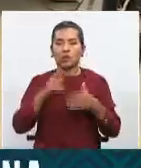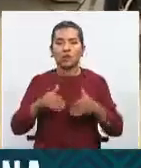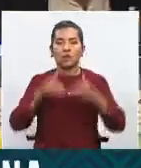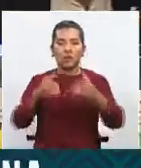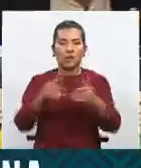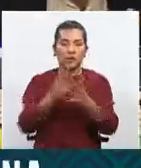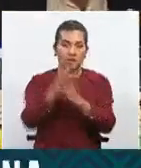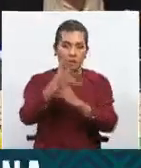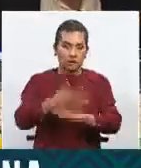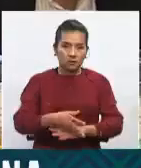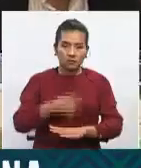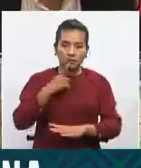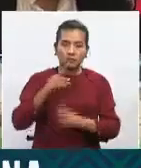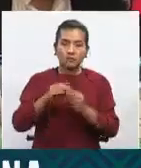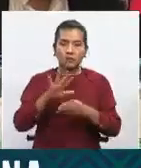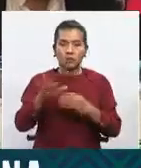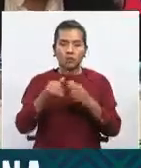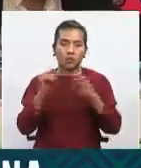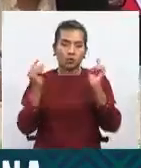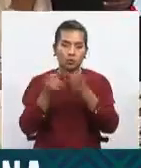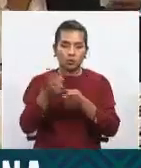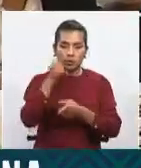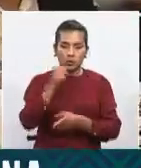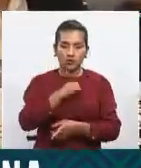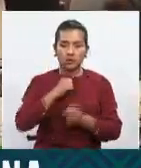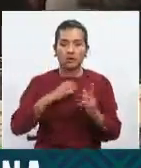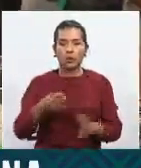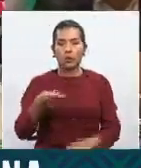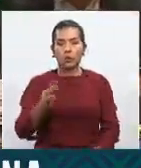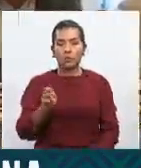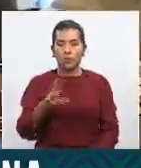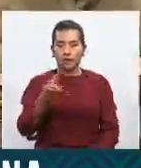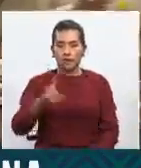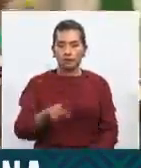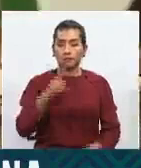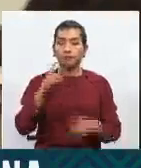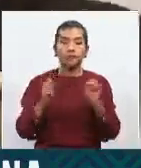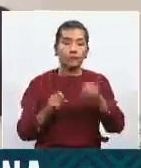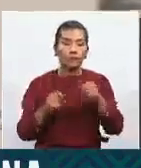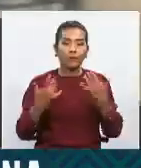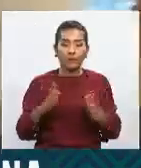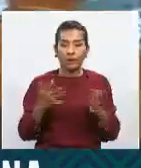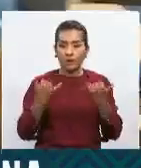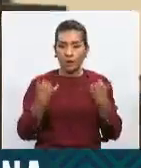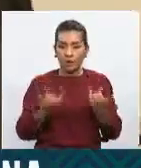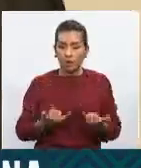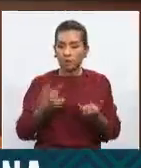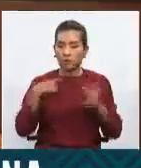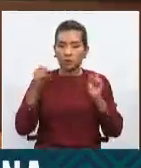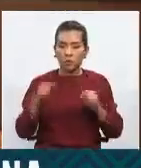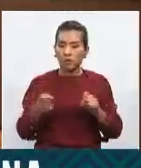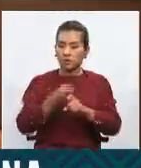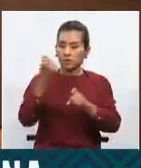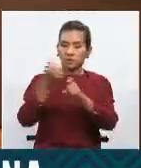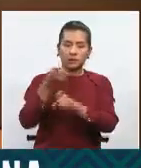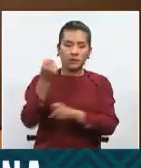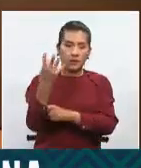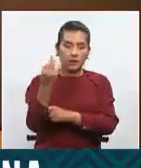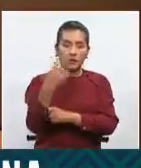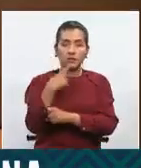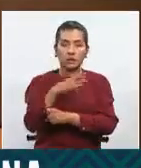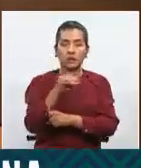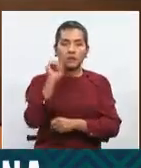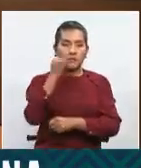destacó la presidenta de esta instancia legislativa, senadora Eva Humérez. Hoy concluiríamos con los 14 y mañana a las 8 de la